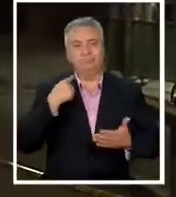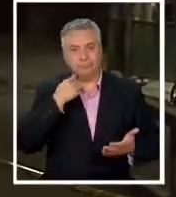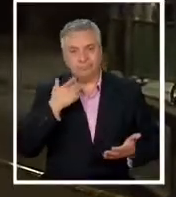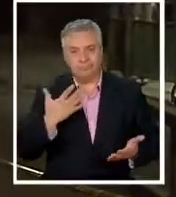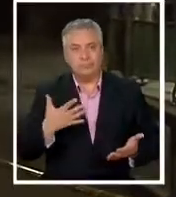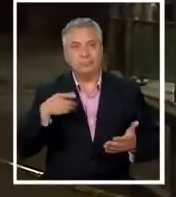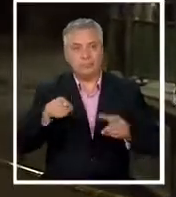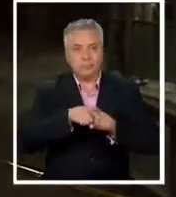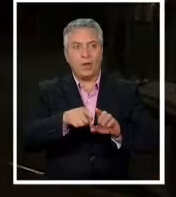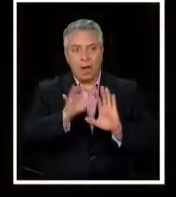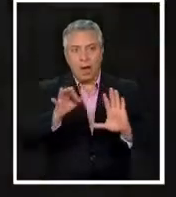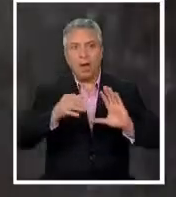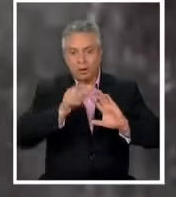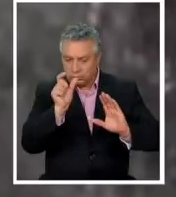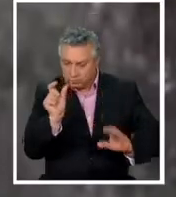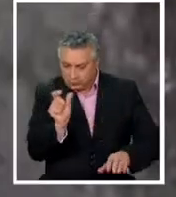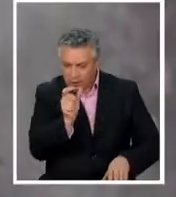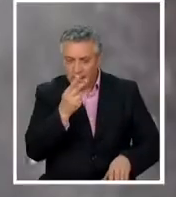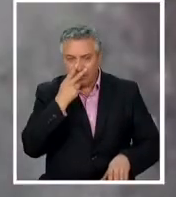a un arma de puño del tipo de revólver.